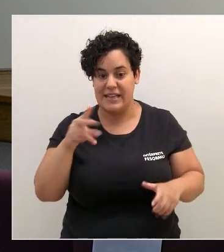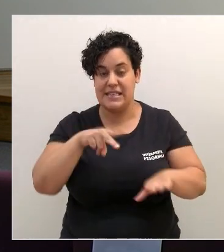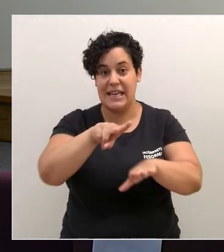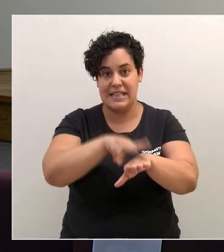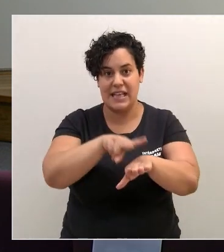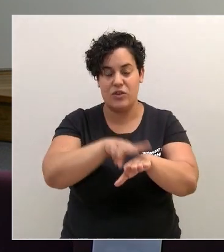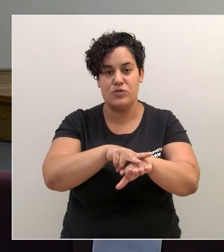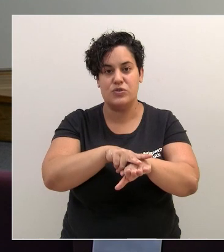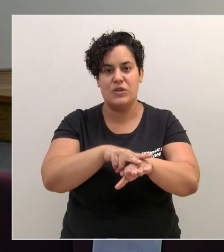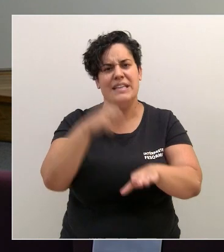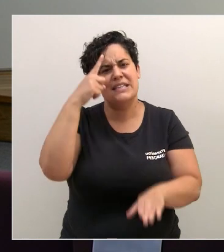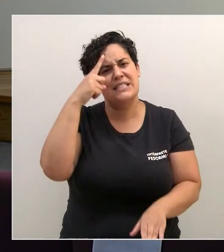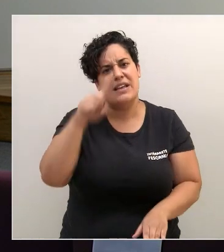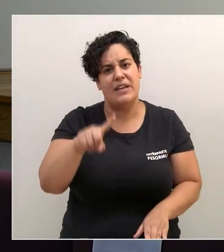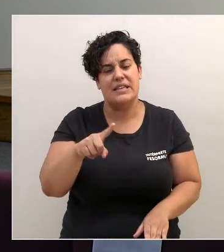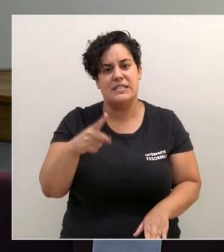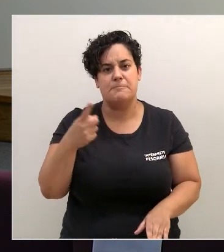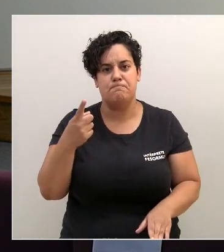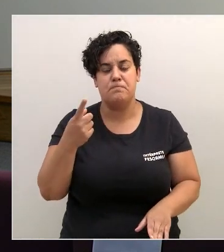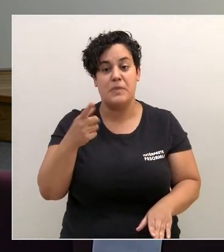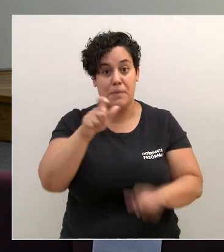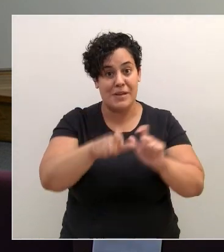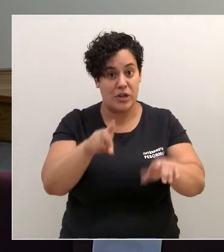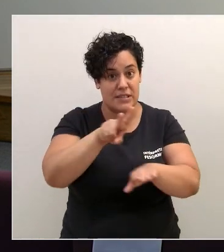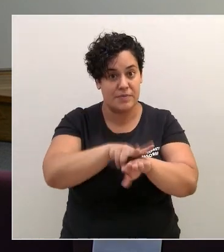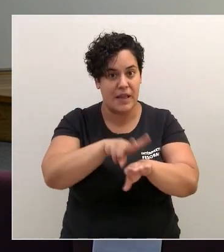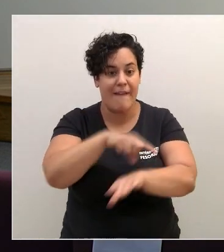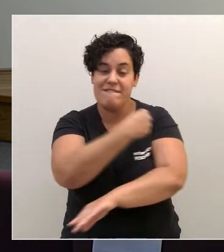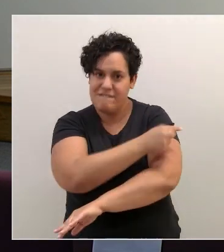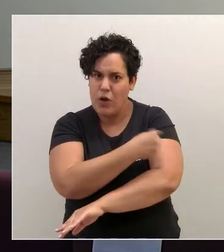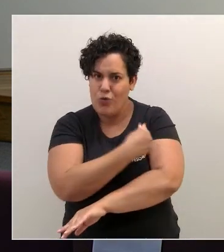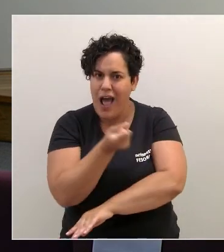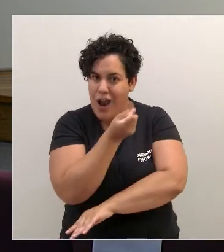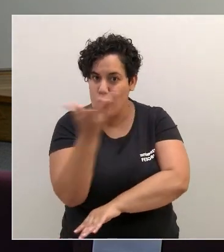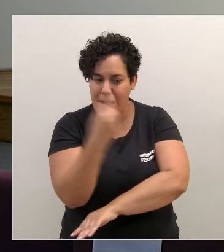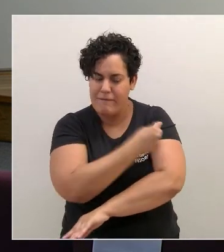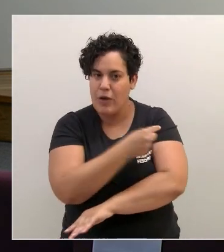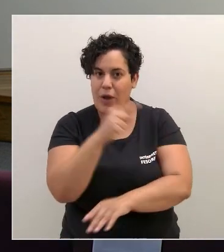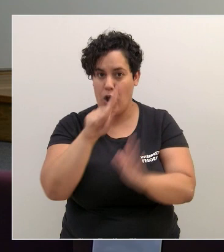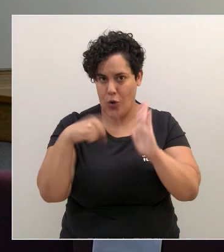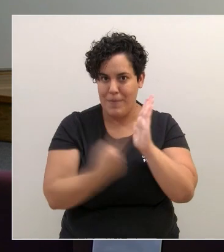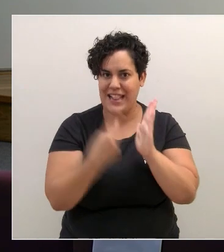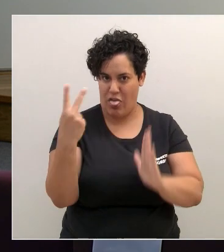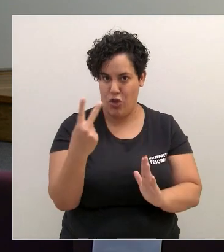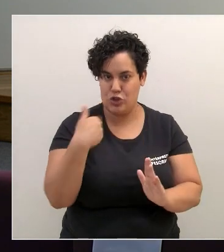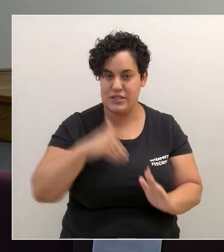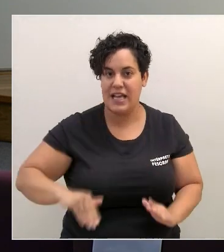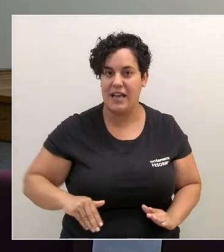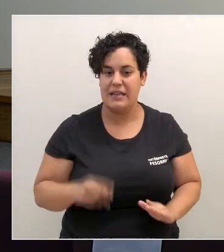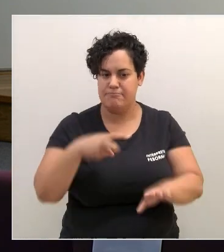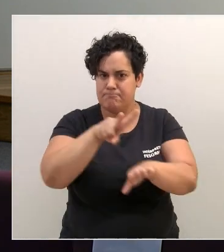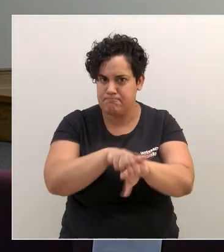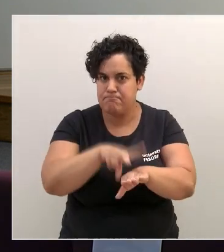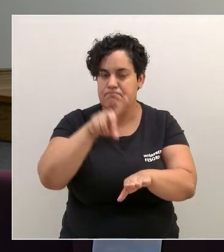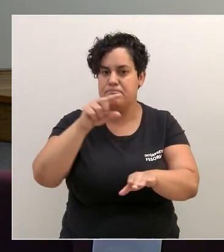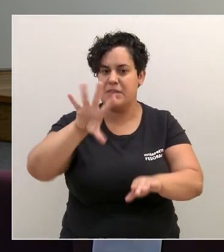de ingresados que se hayan, o sea, de personas ingresadas que estén vacunadas con su pauta completa y todo esto? Y en ese sentido, bueno,